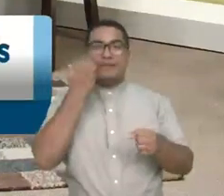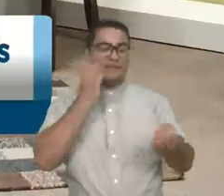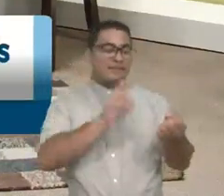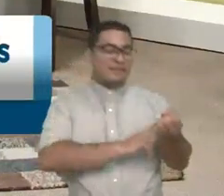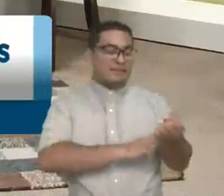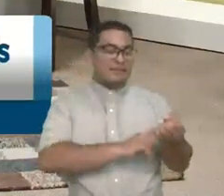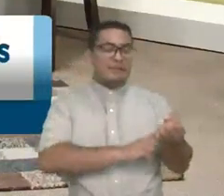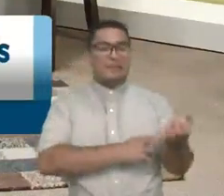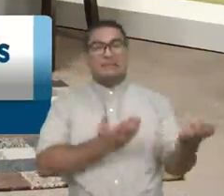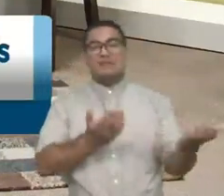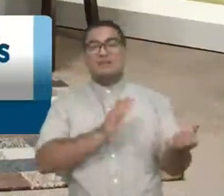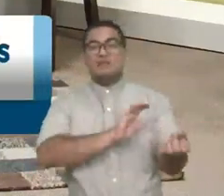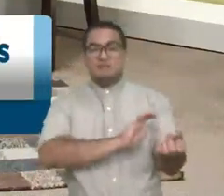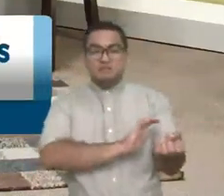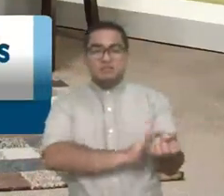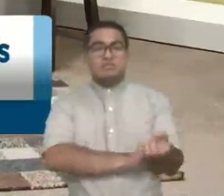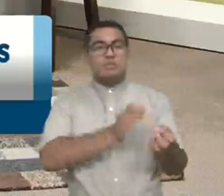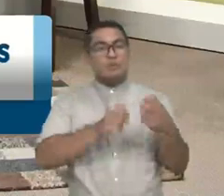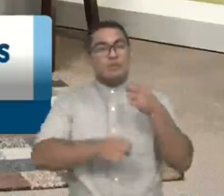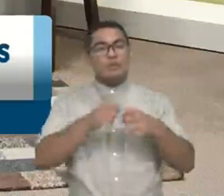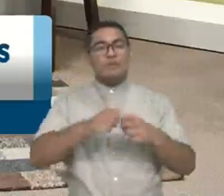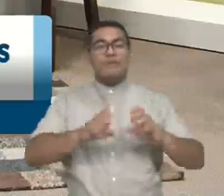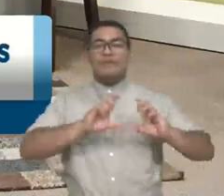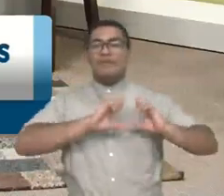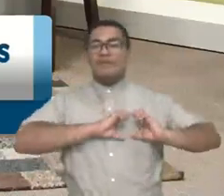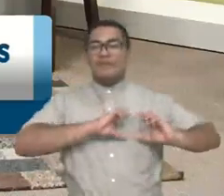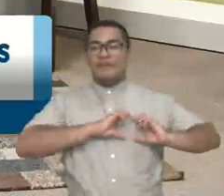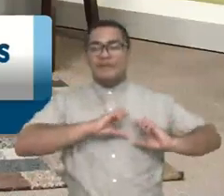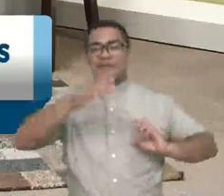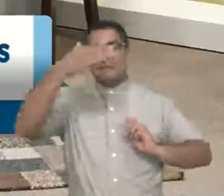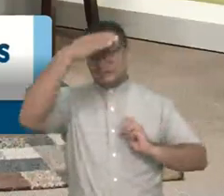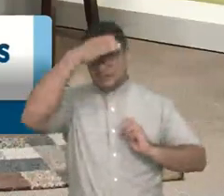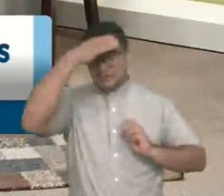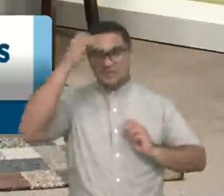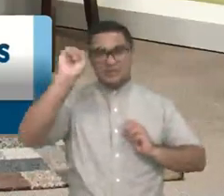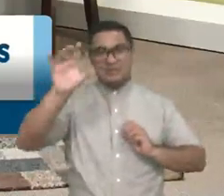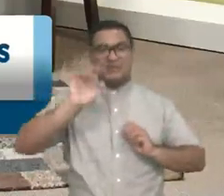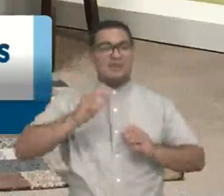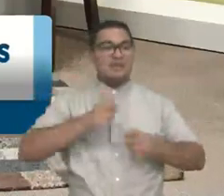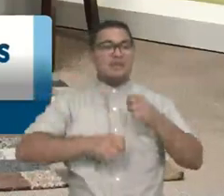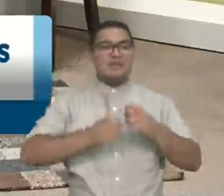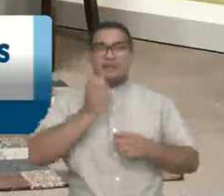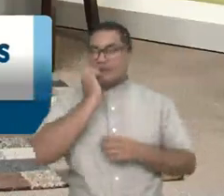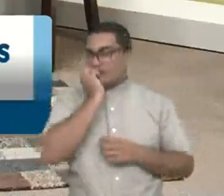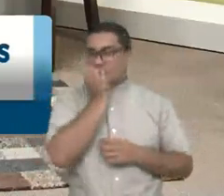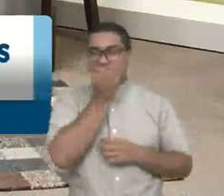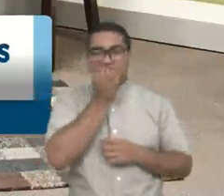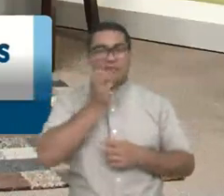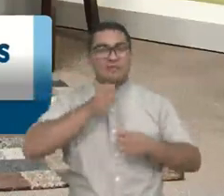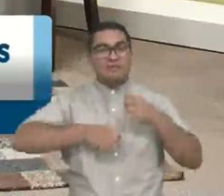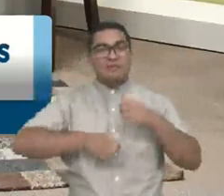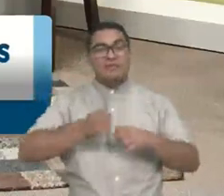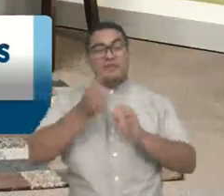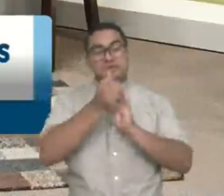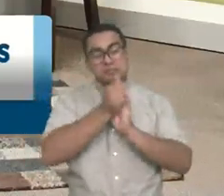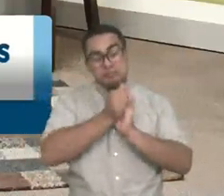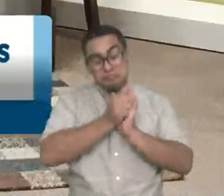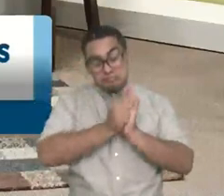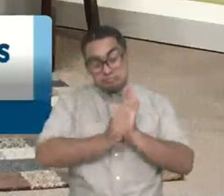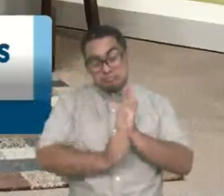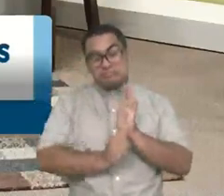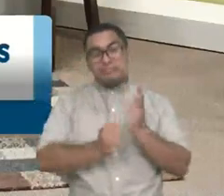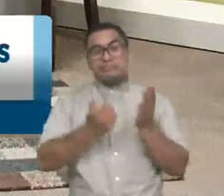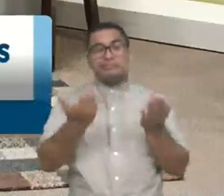la hipertensión, problemas del corazón, migrañas, problemas de ansiedad, problemas de depresión, incluso, que ya son